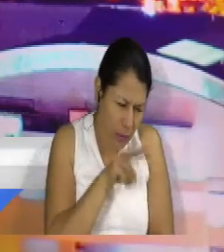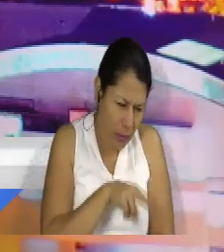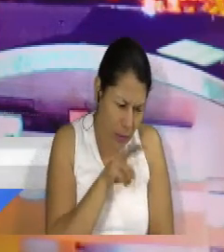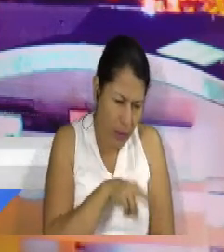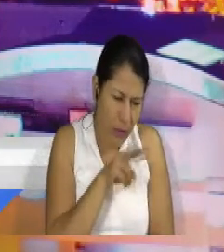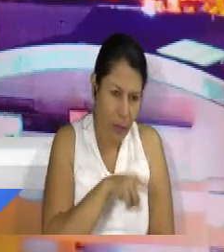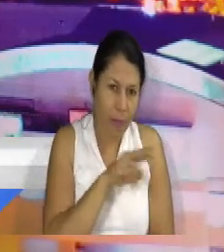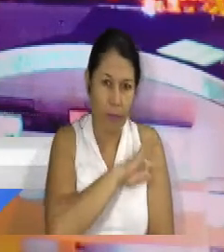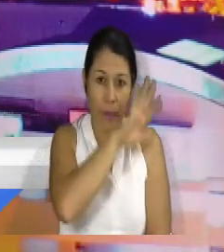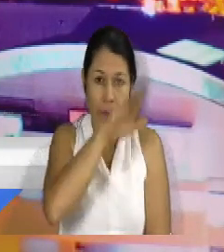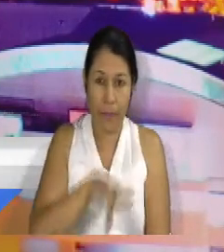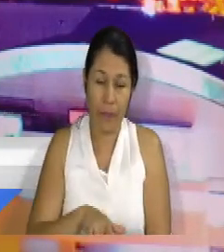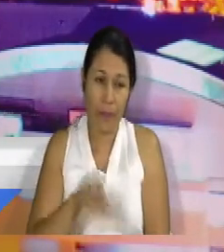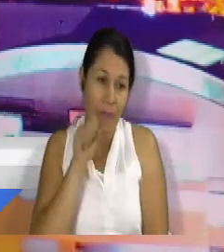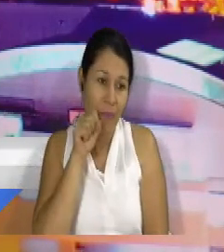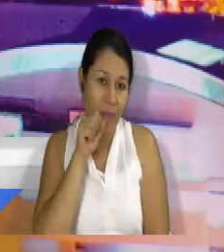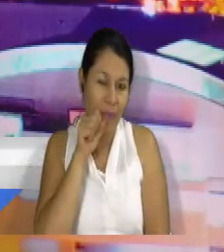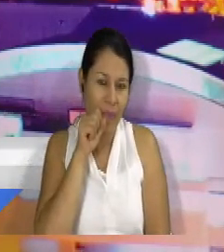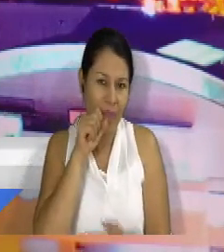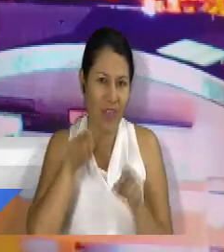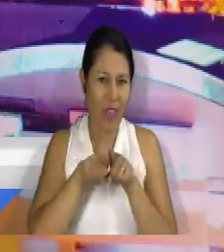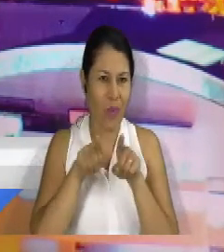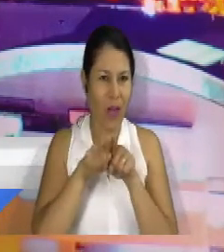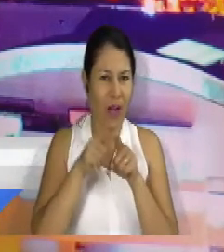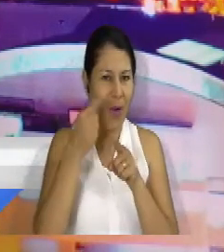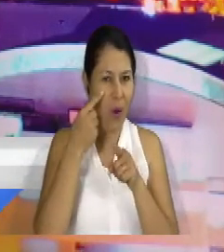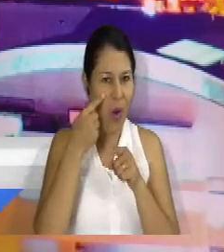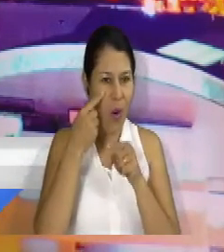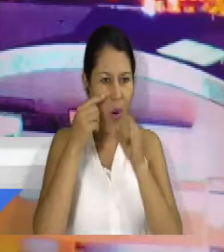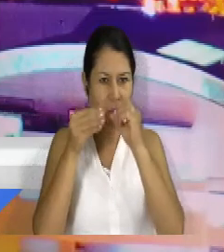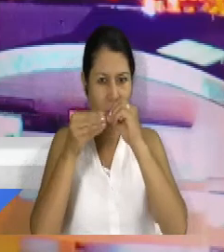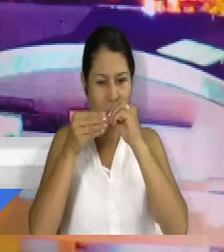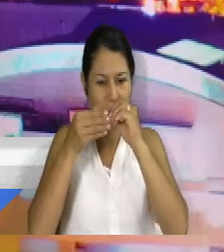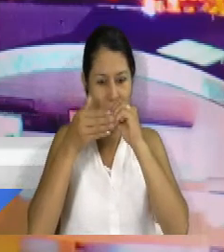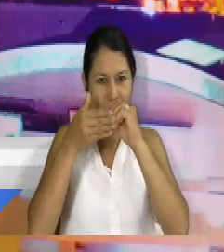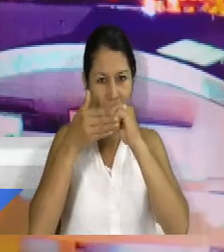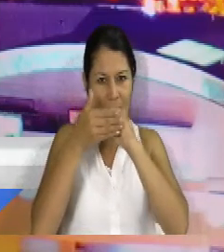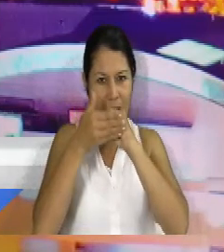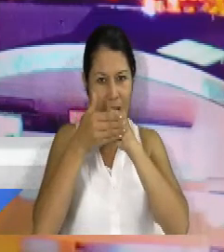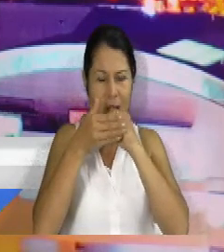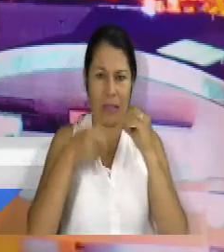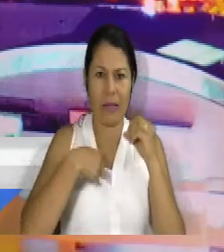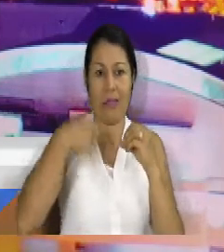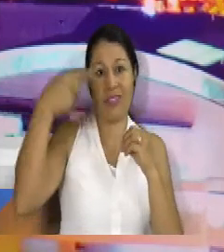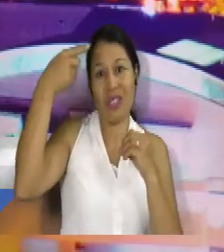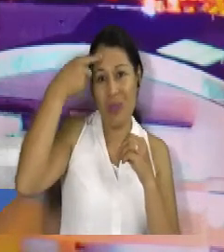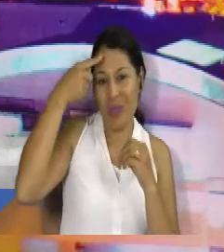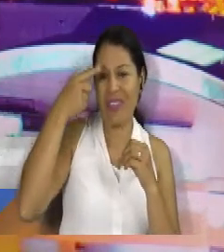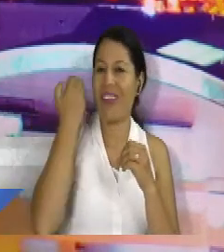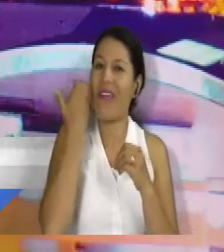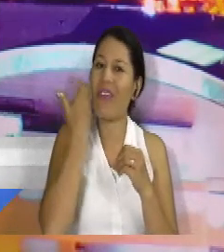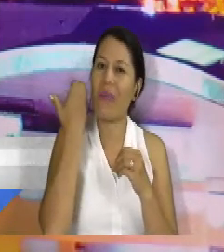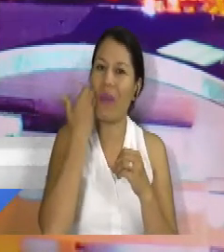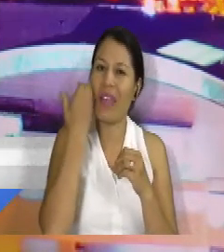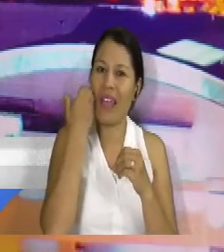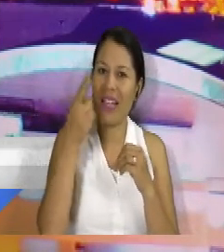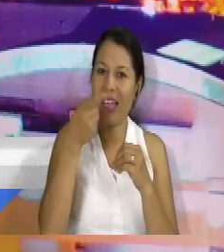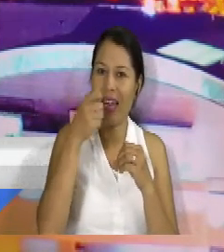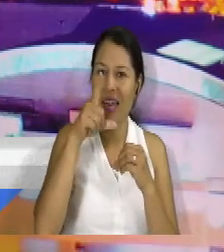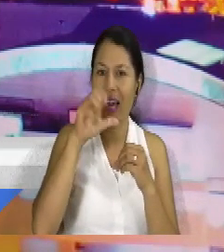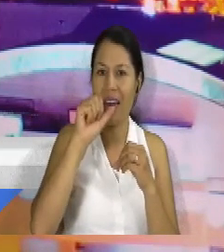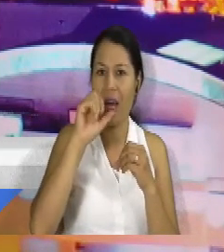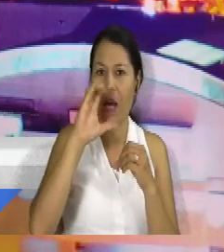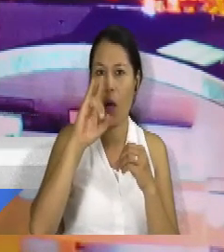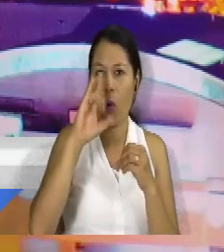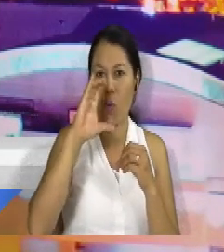una catarata, pero yo pensaba que era glaucoma, sí, porque mi familia sufre de eso. Entonces, muy